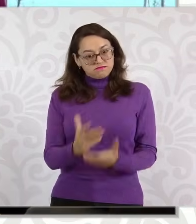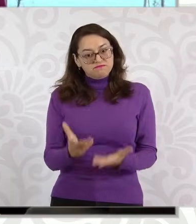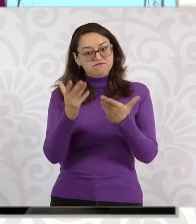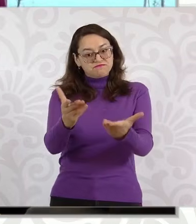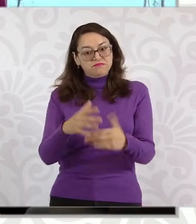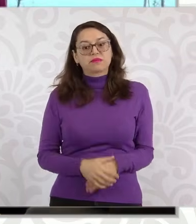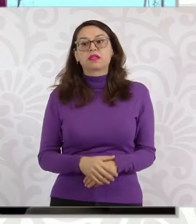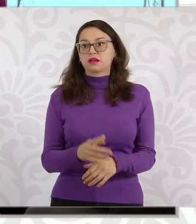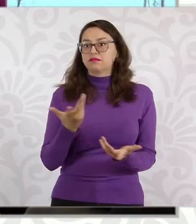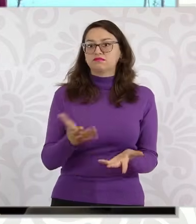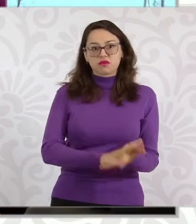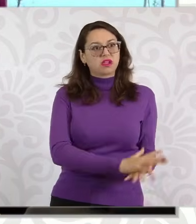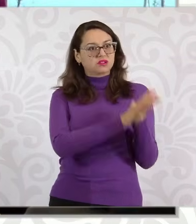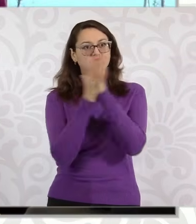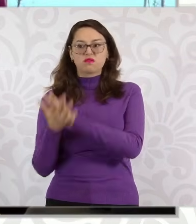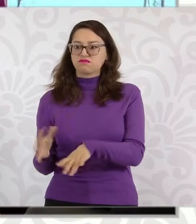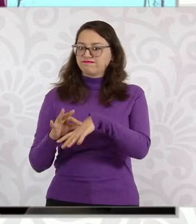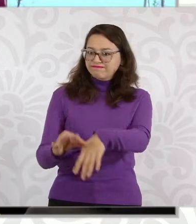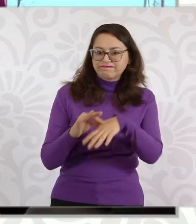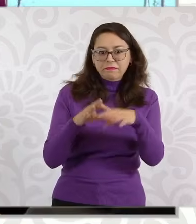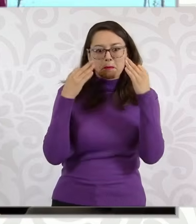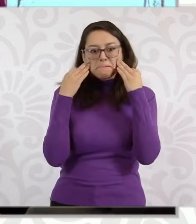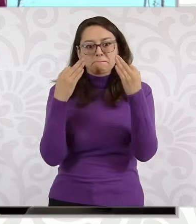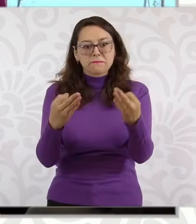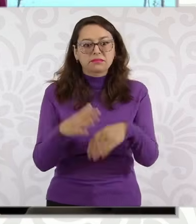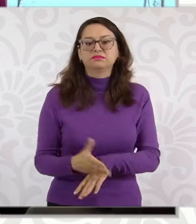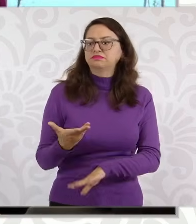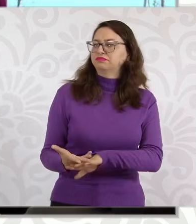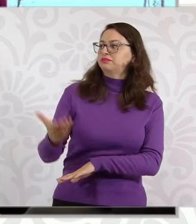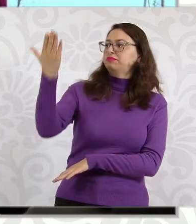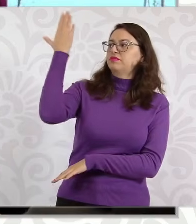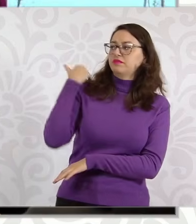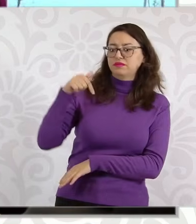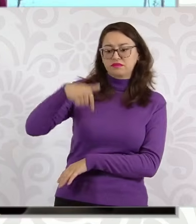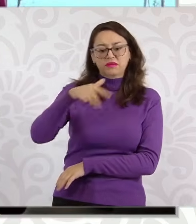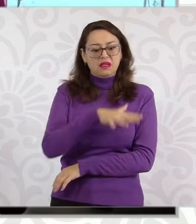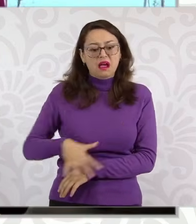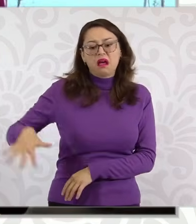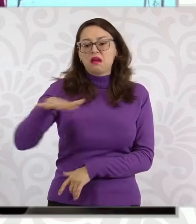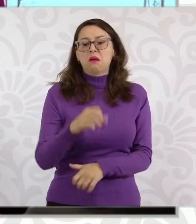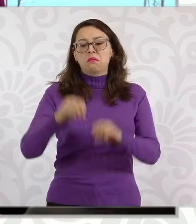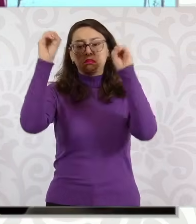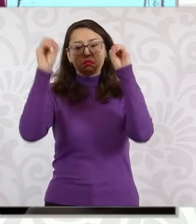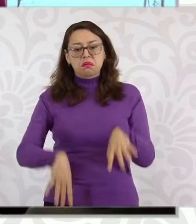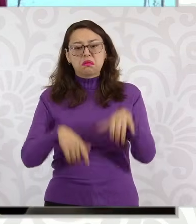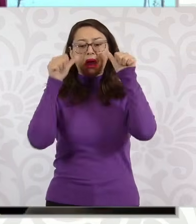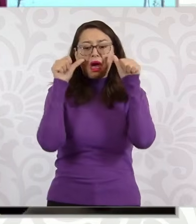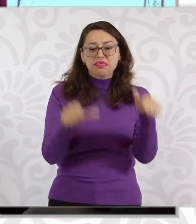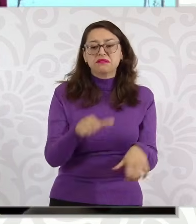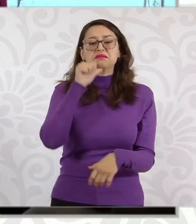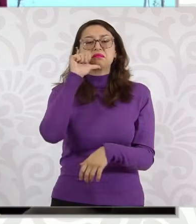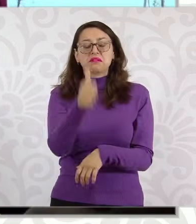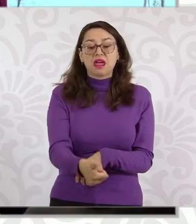la transformación. Lo que por años fue un vaso de la presa de Tijuana en abandono, un foco de descuido y